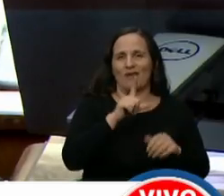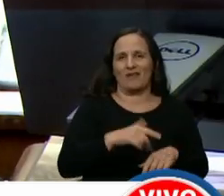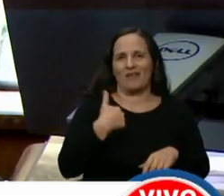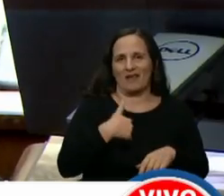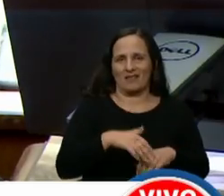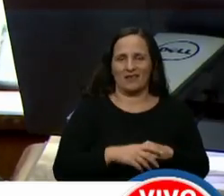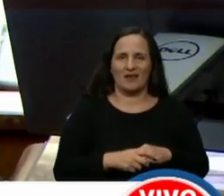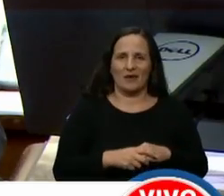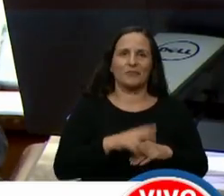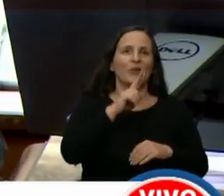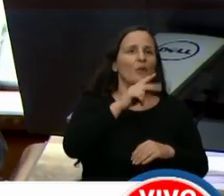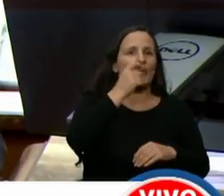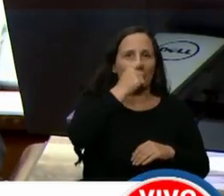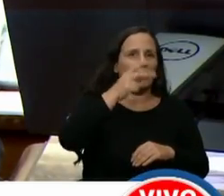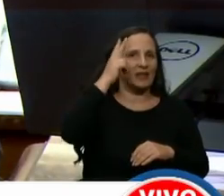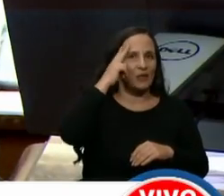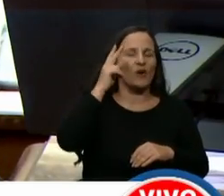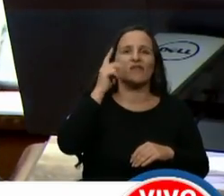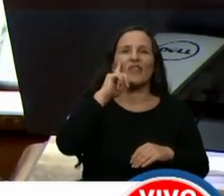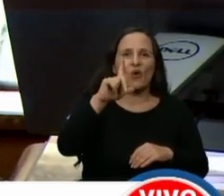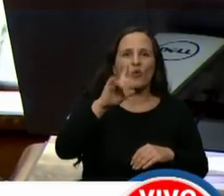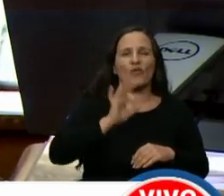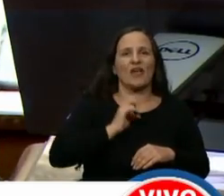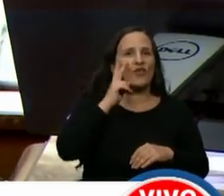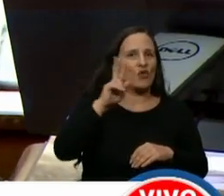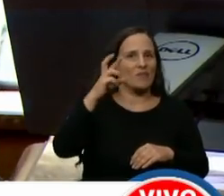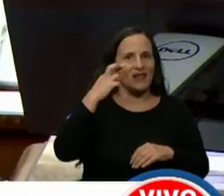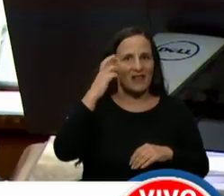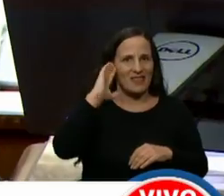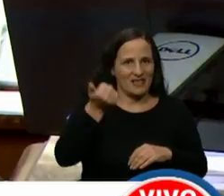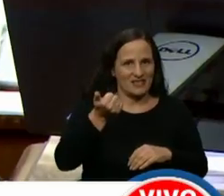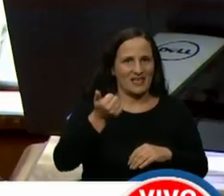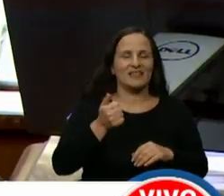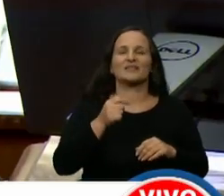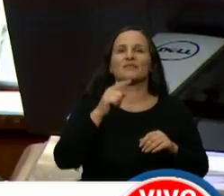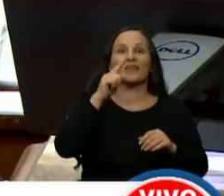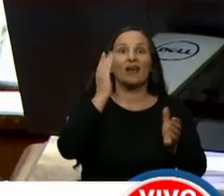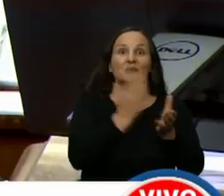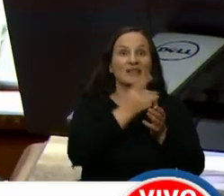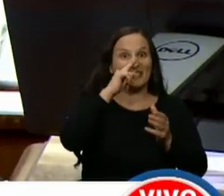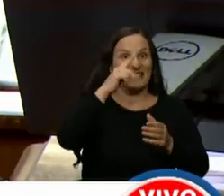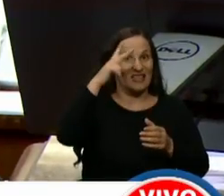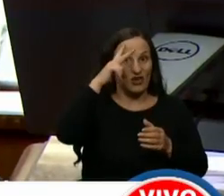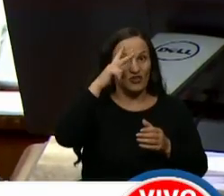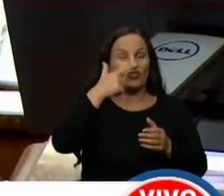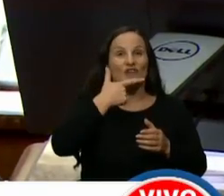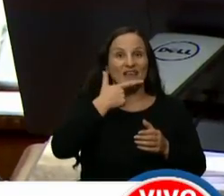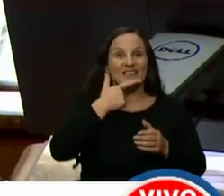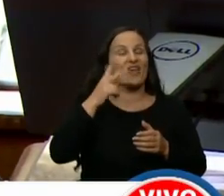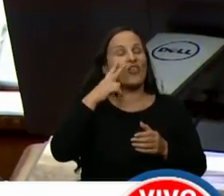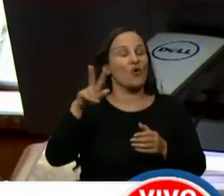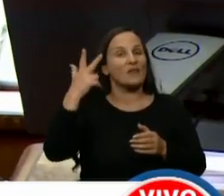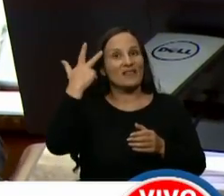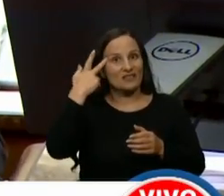el 29 de julio de 2016 aprobación expedientes 78 s del 2018